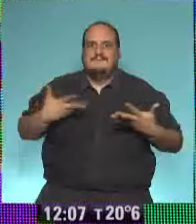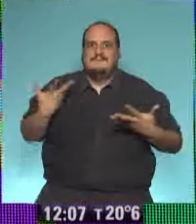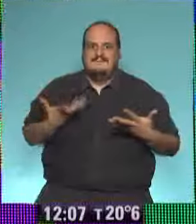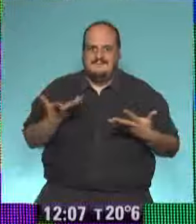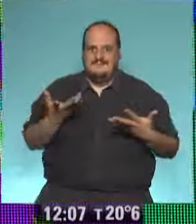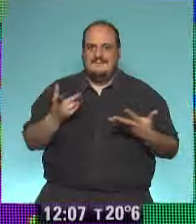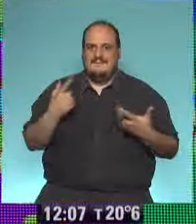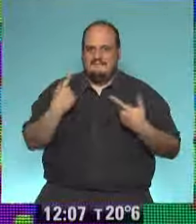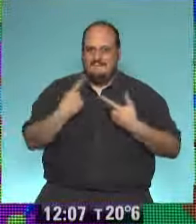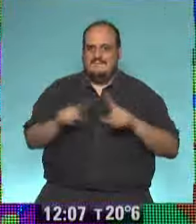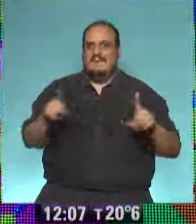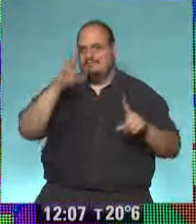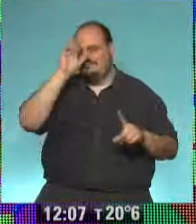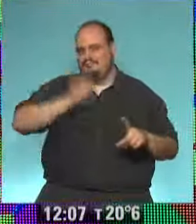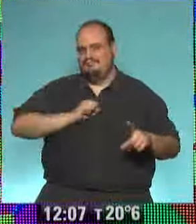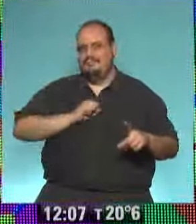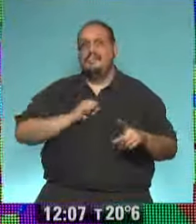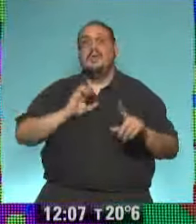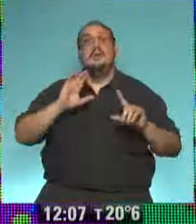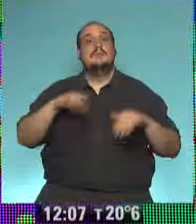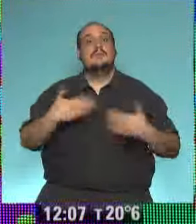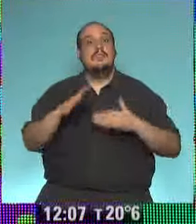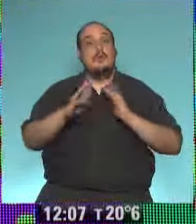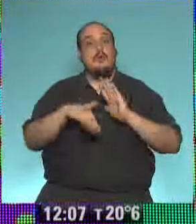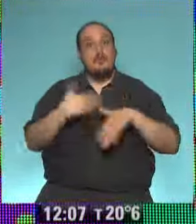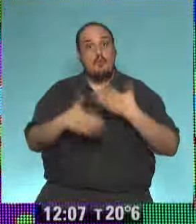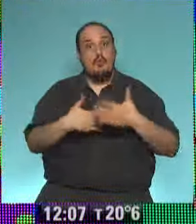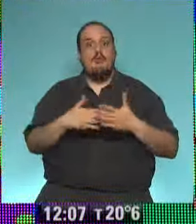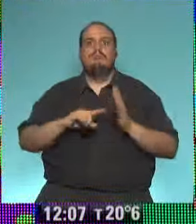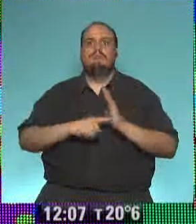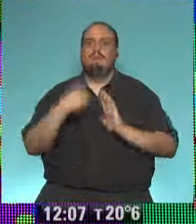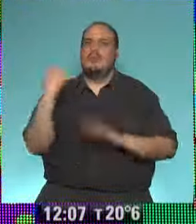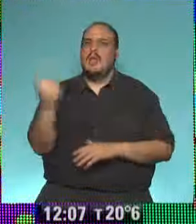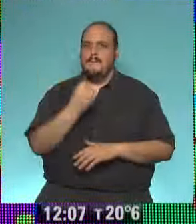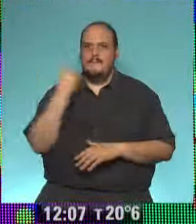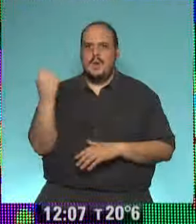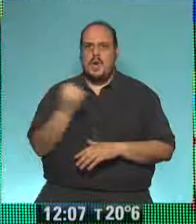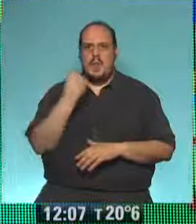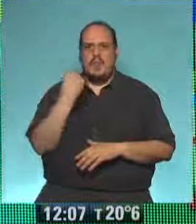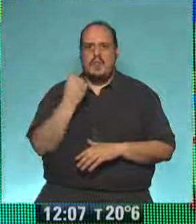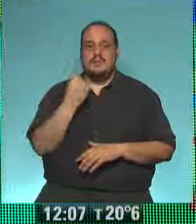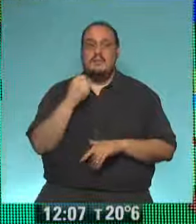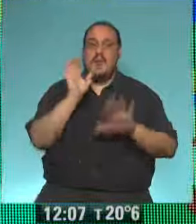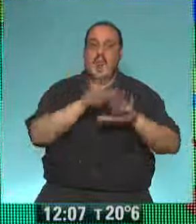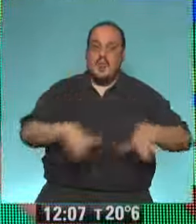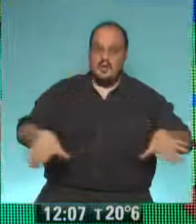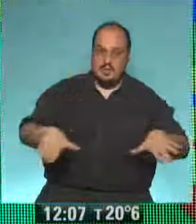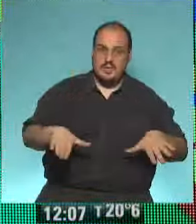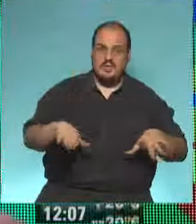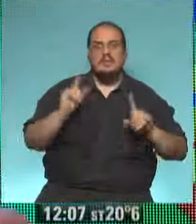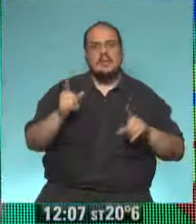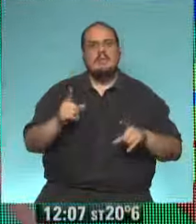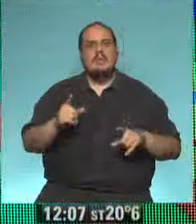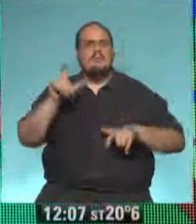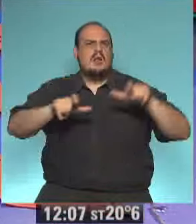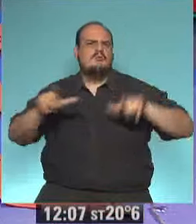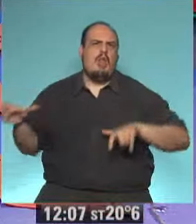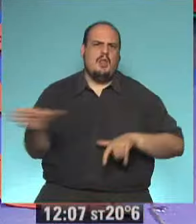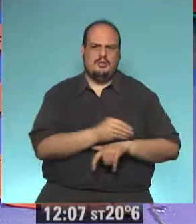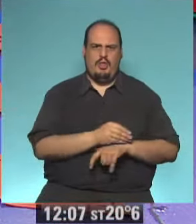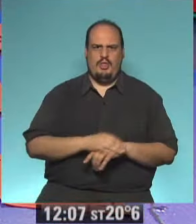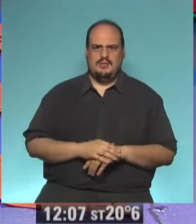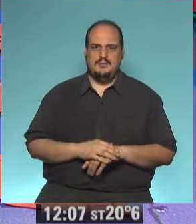distintos y distintas. Así que los juegos y el juego es algo muy importante, tanto para las infancias como para todas las personas. Es